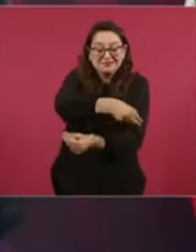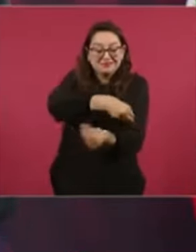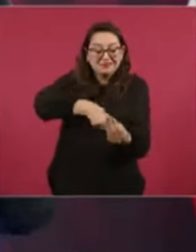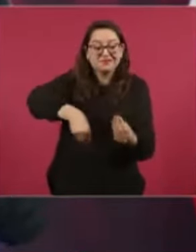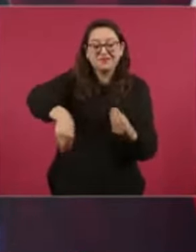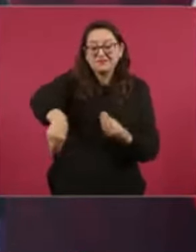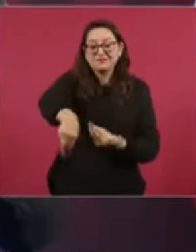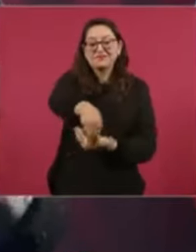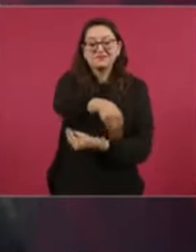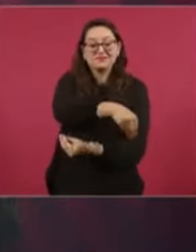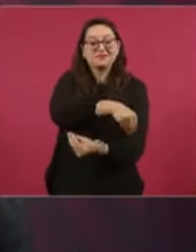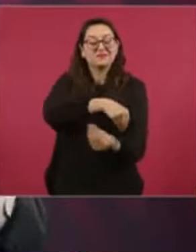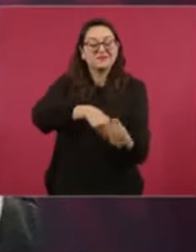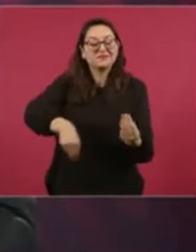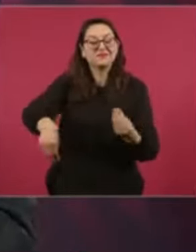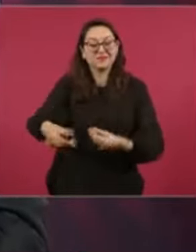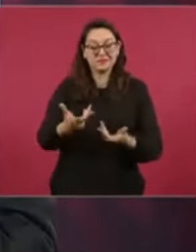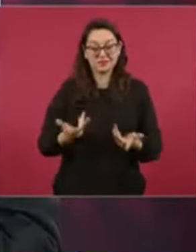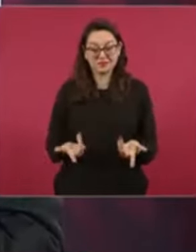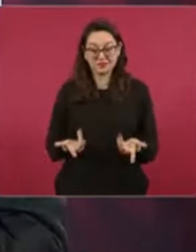Y que eso produce